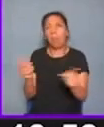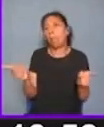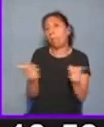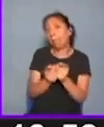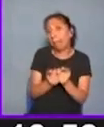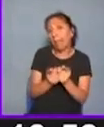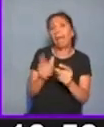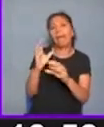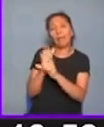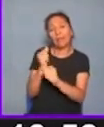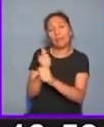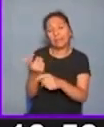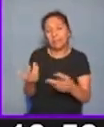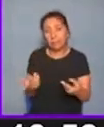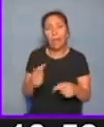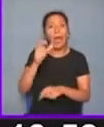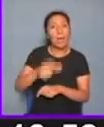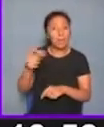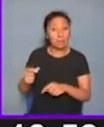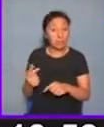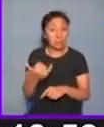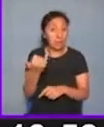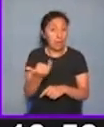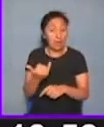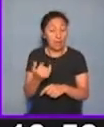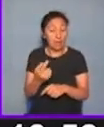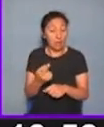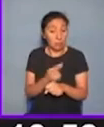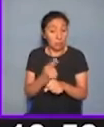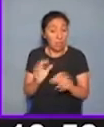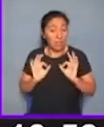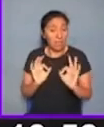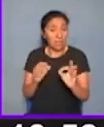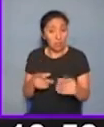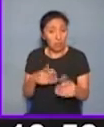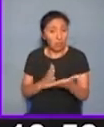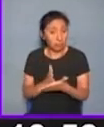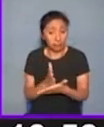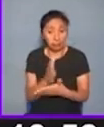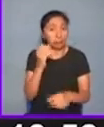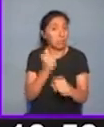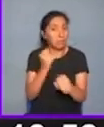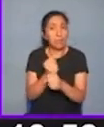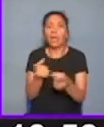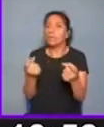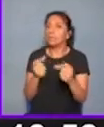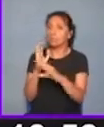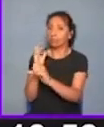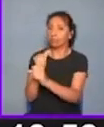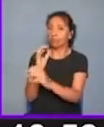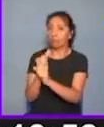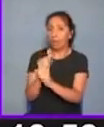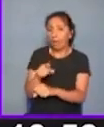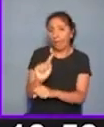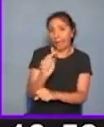frecuenci se mantengan porque hay gente que por ahí todavía no ha salido de vacaciones está trabajando y bueno necesita el colectivo porque es la